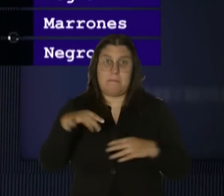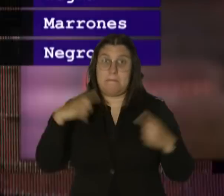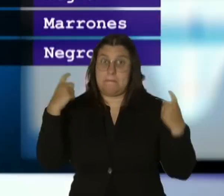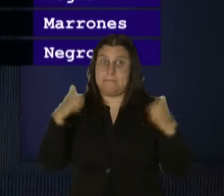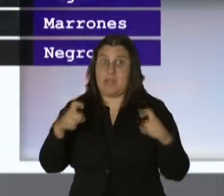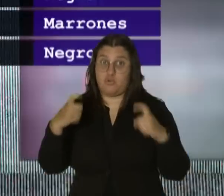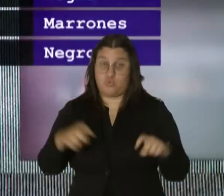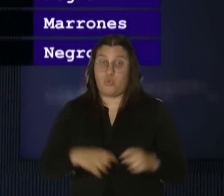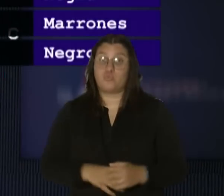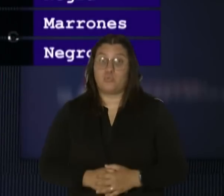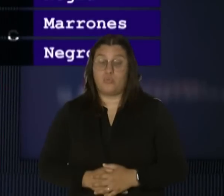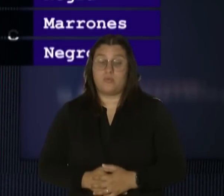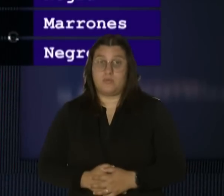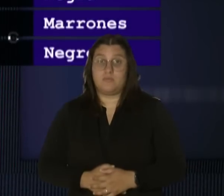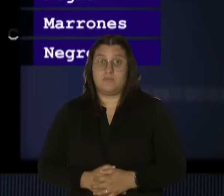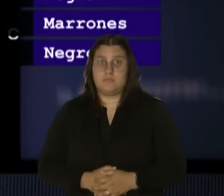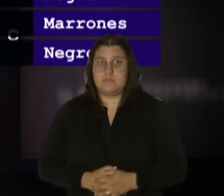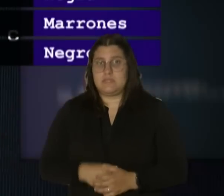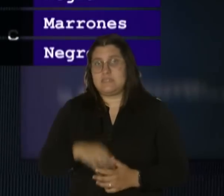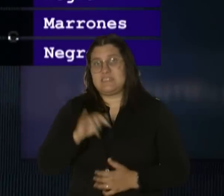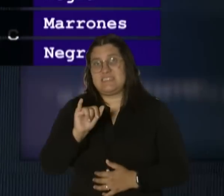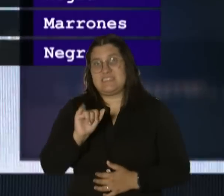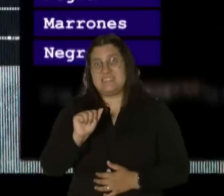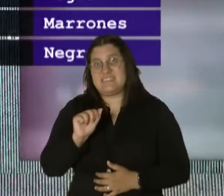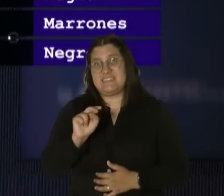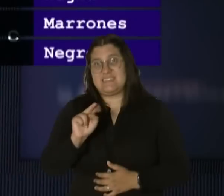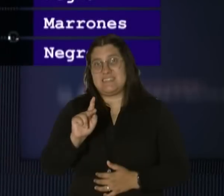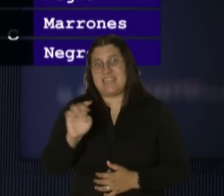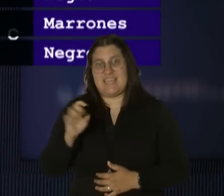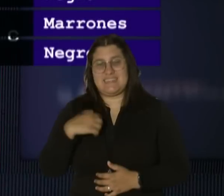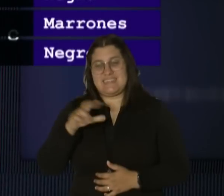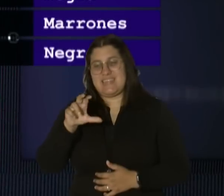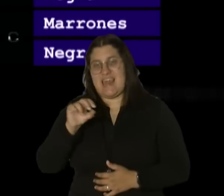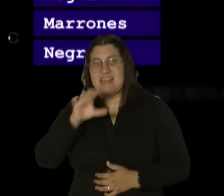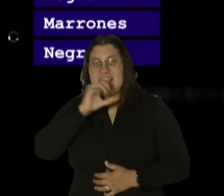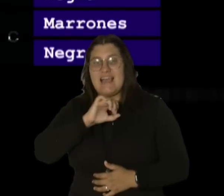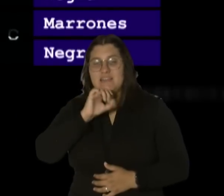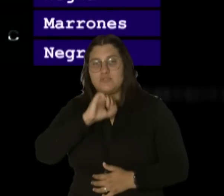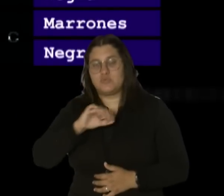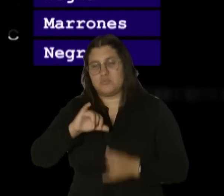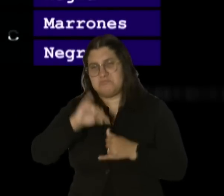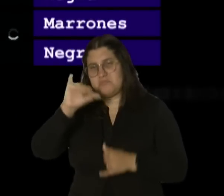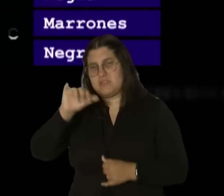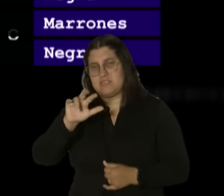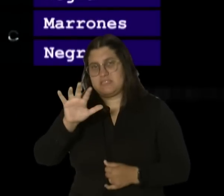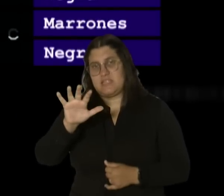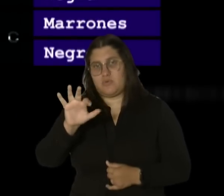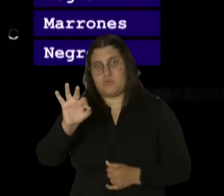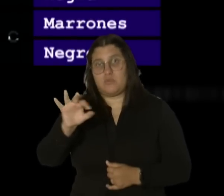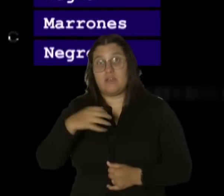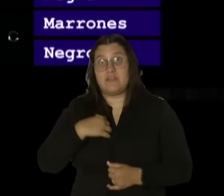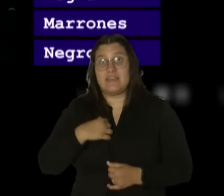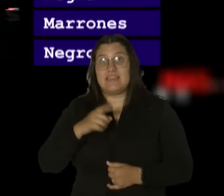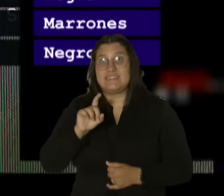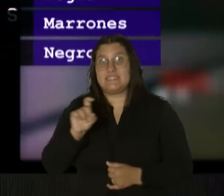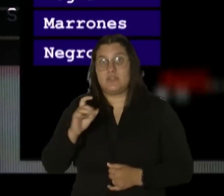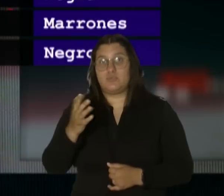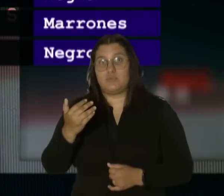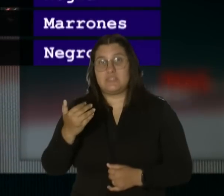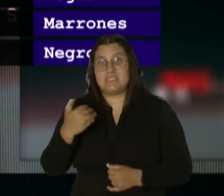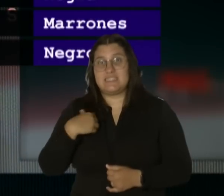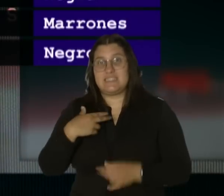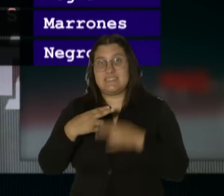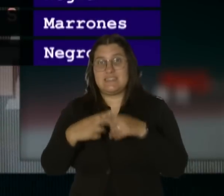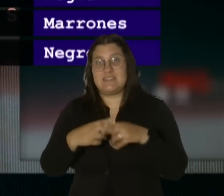peligroso. Yankee, tiene 30 años, su estatura es 5'9", pesa unas 115 libras de tez negra, ojos